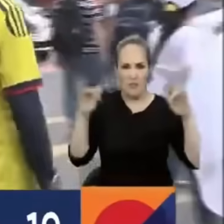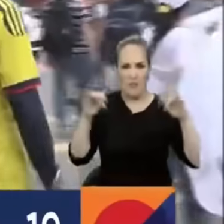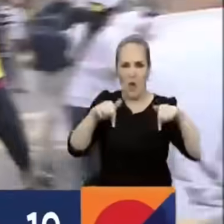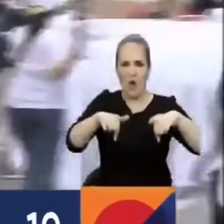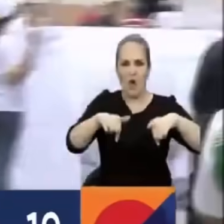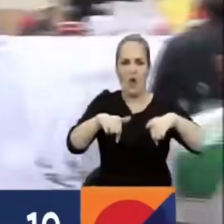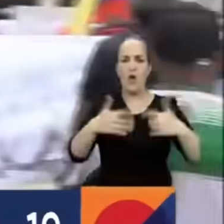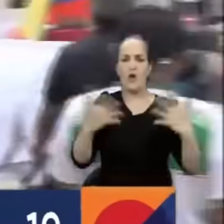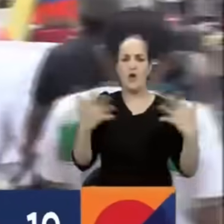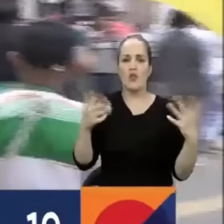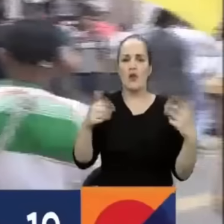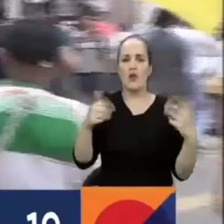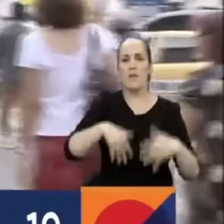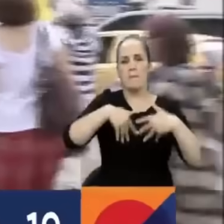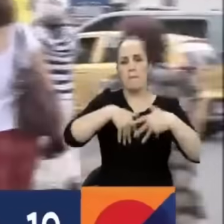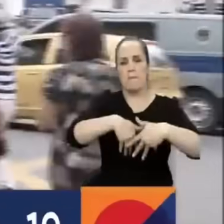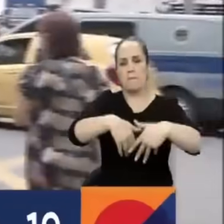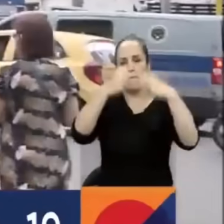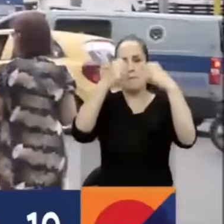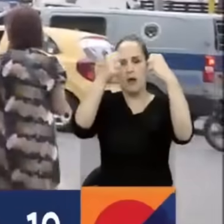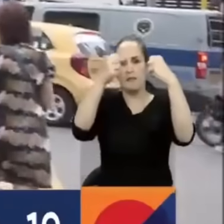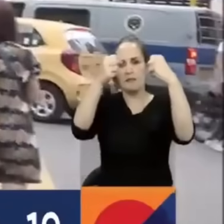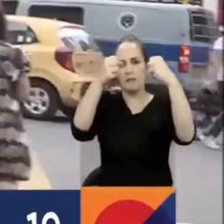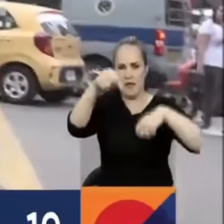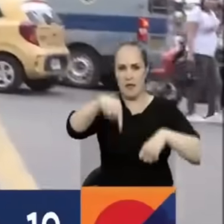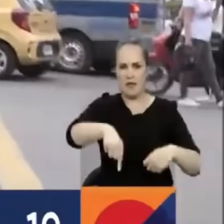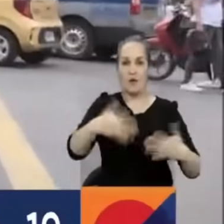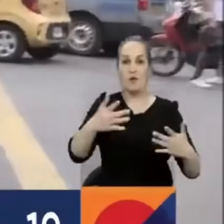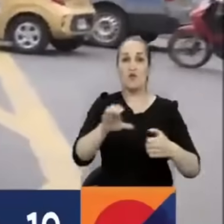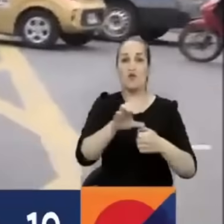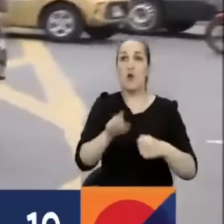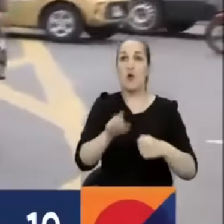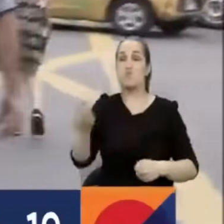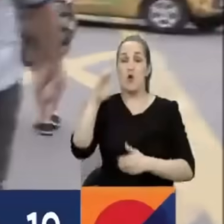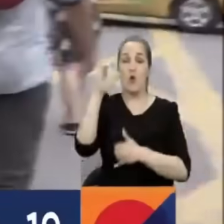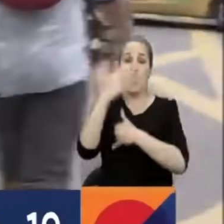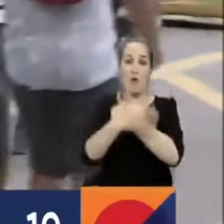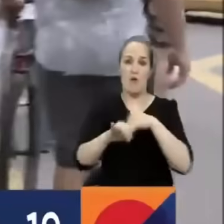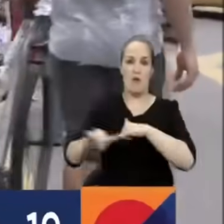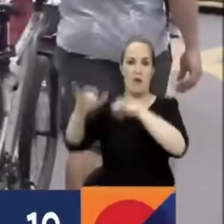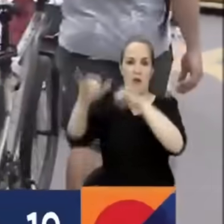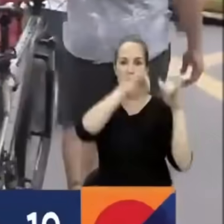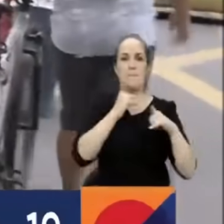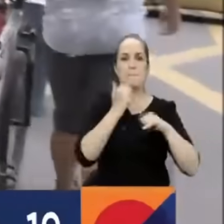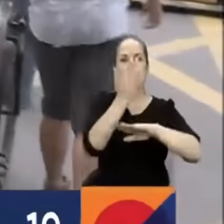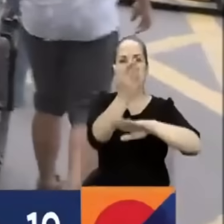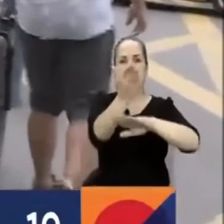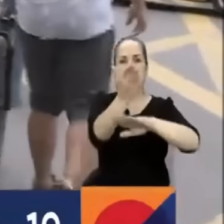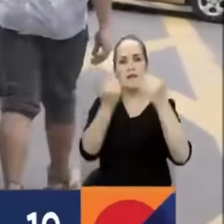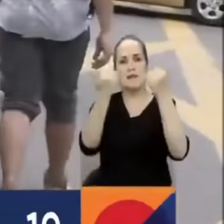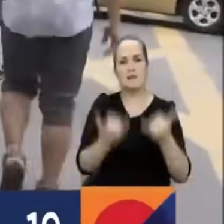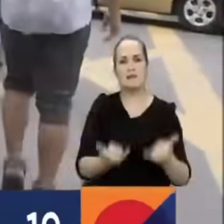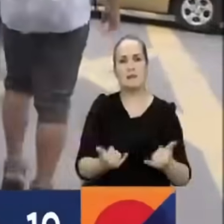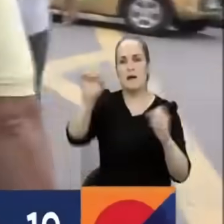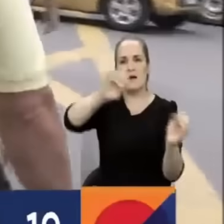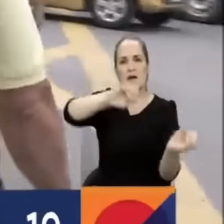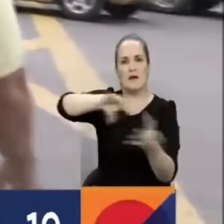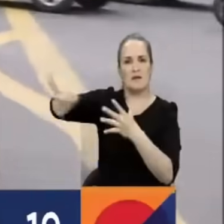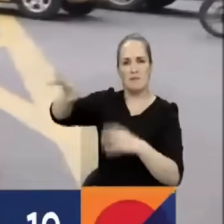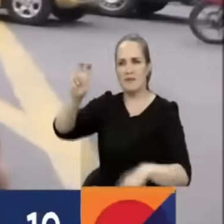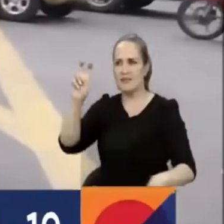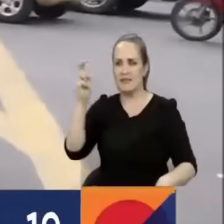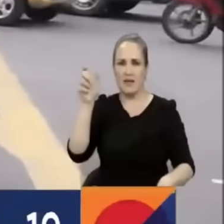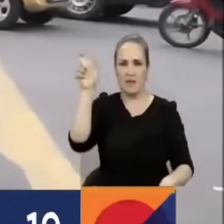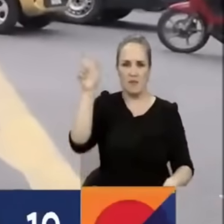hoy entonces en esta marcha que también se realiza en diferentes ciudades del país, pidiendo entonces la renuncia